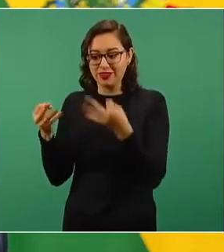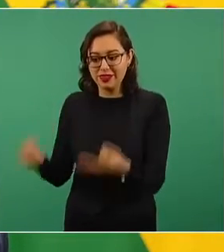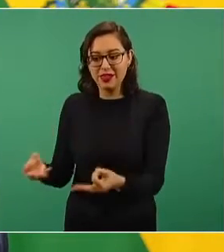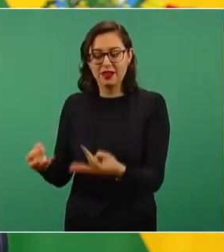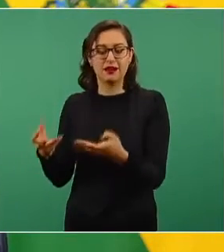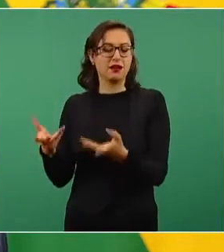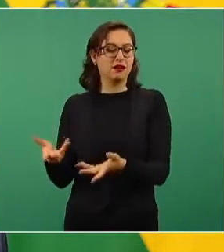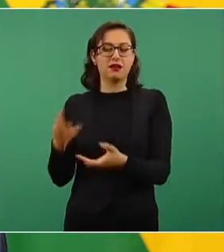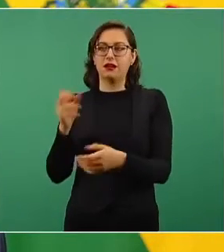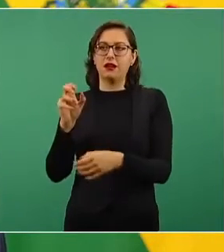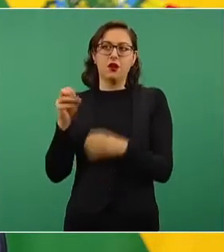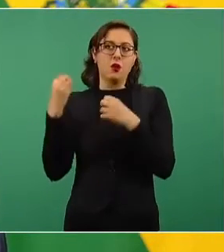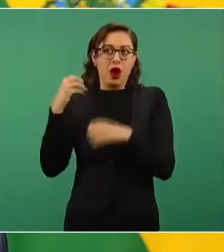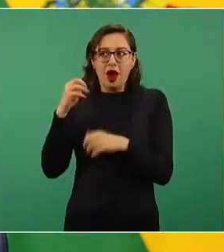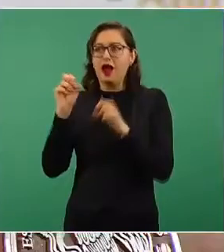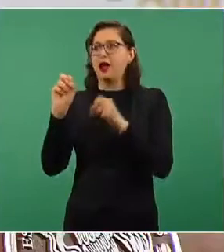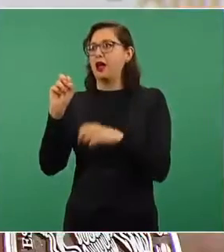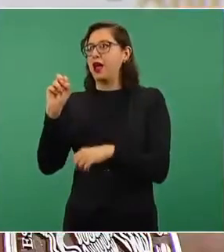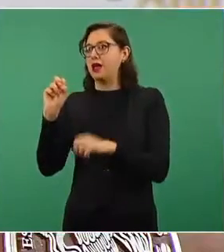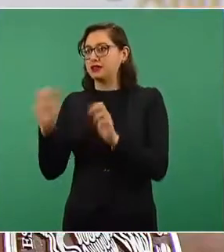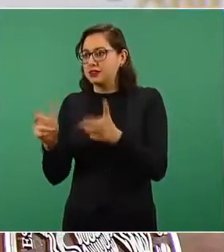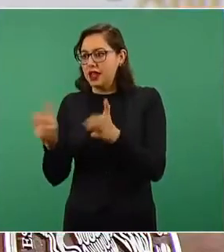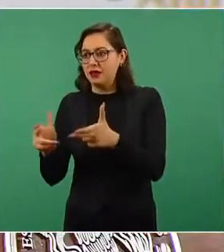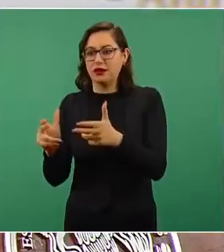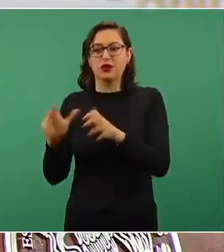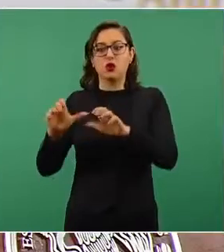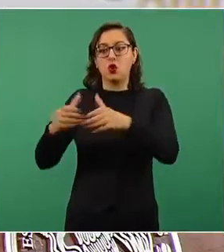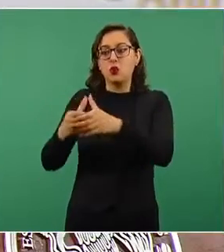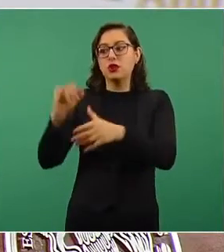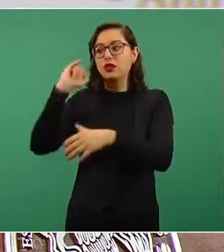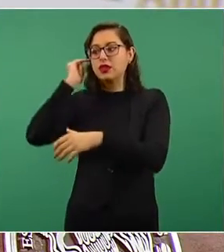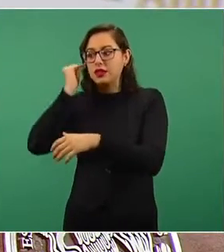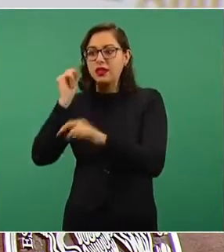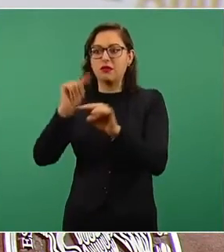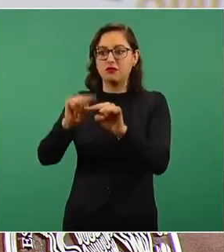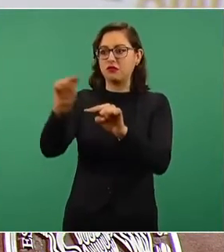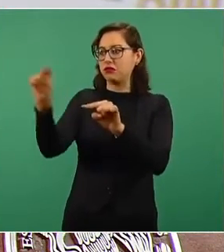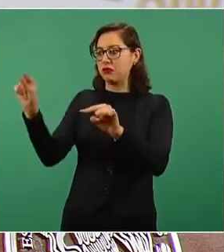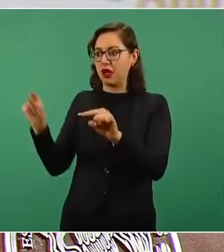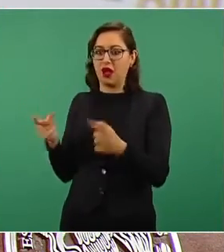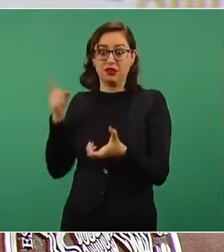comunidades. Entonces, el gobernador Murat